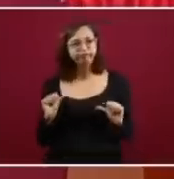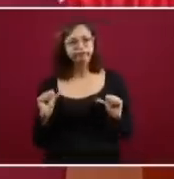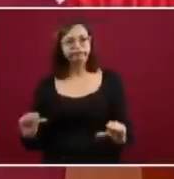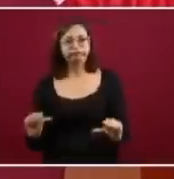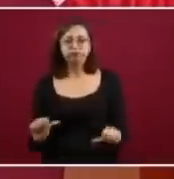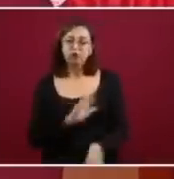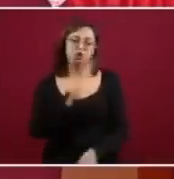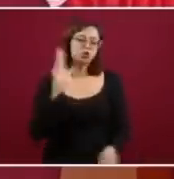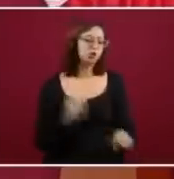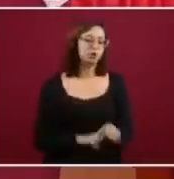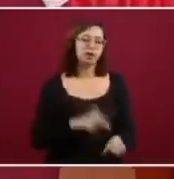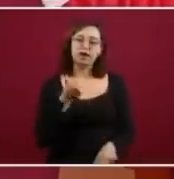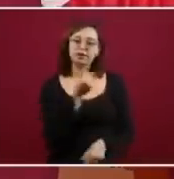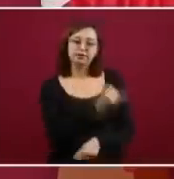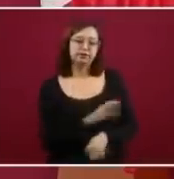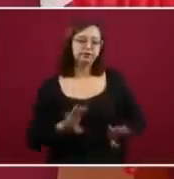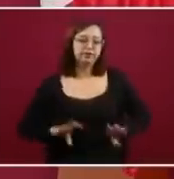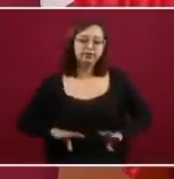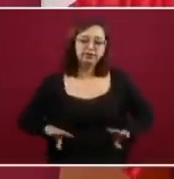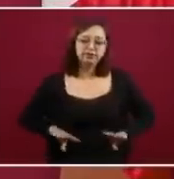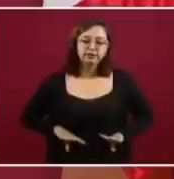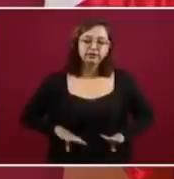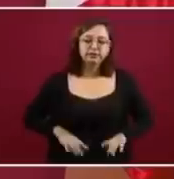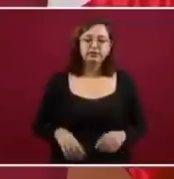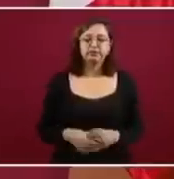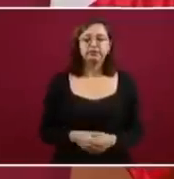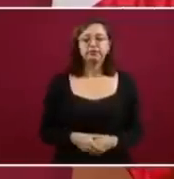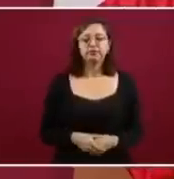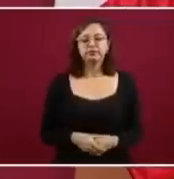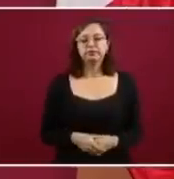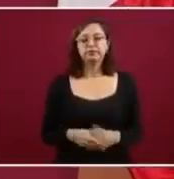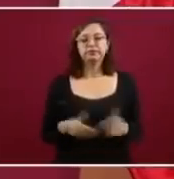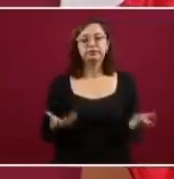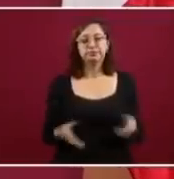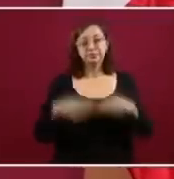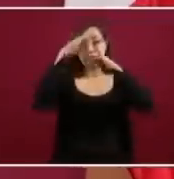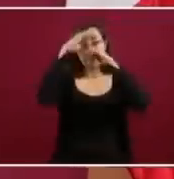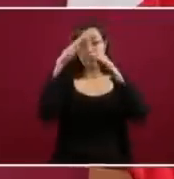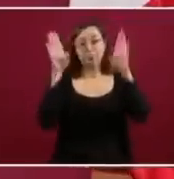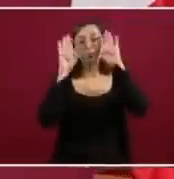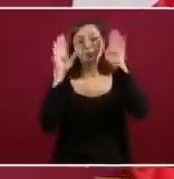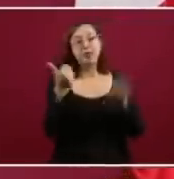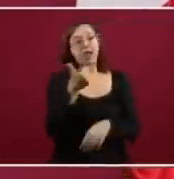es normal así es el conservadurismo